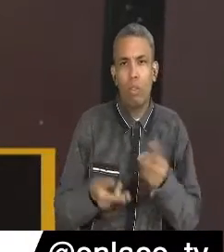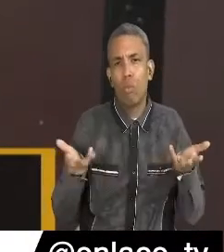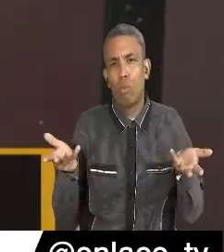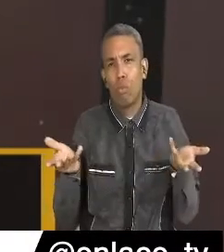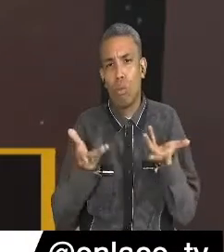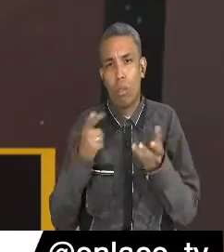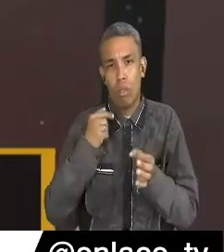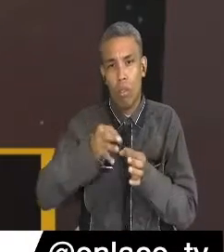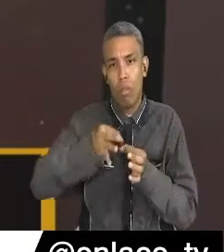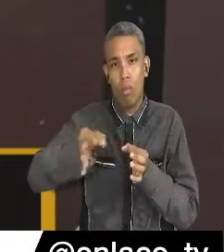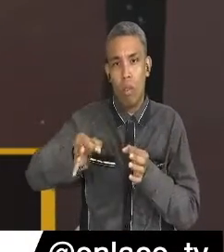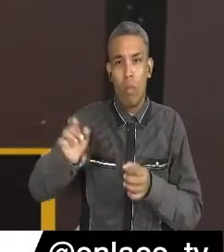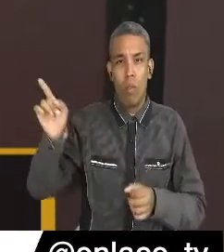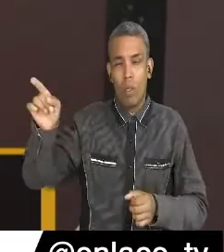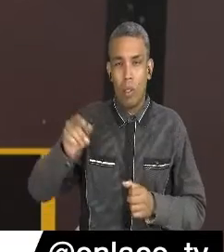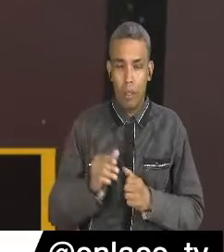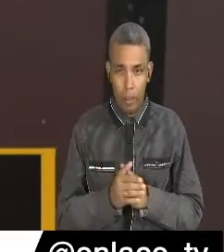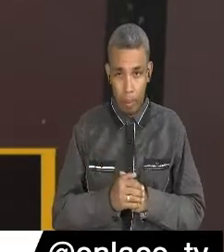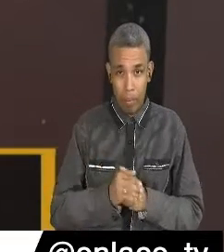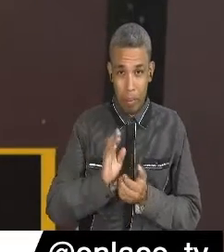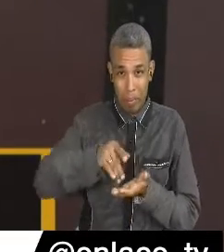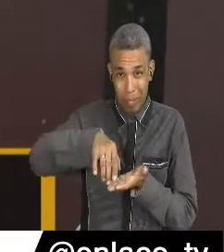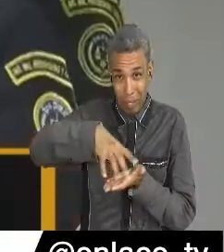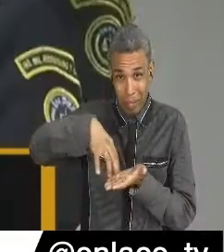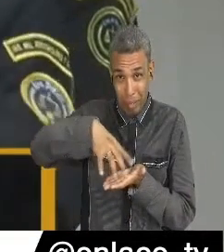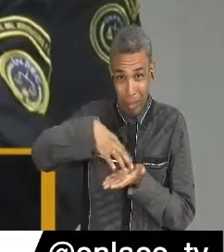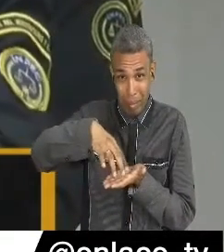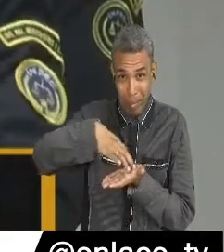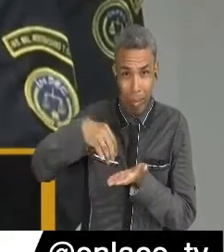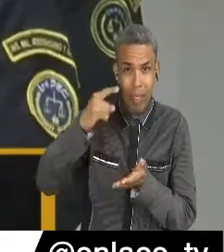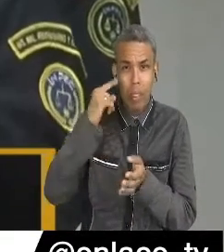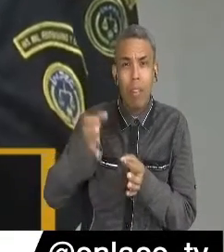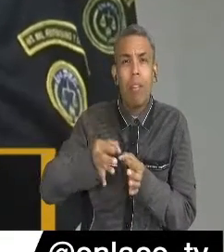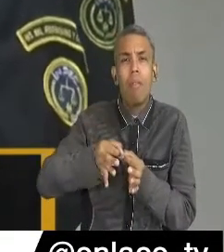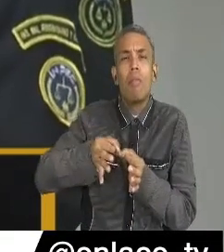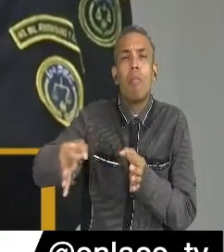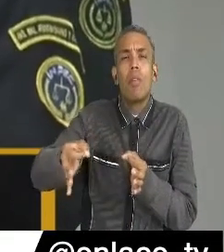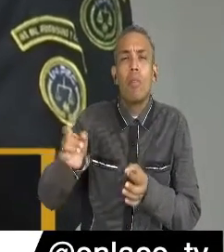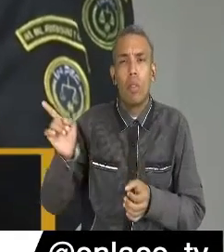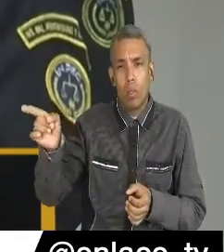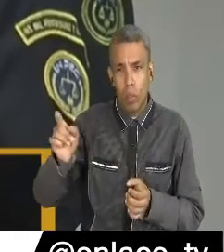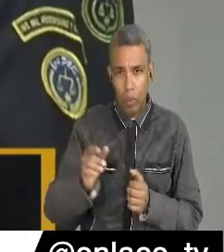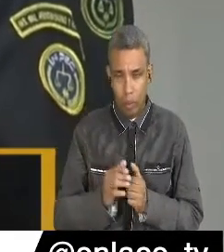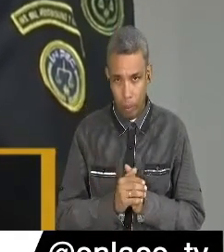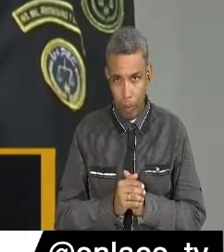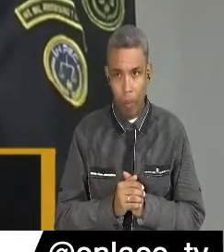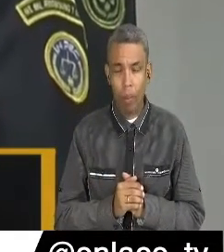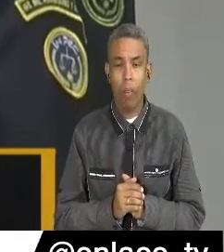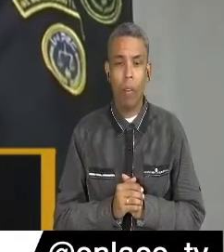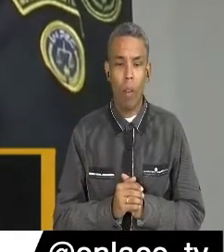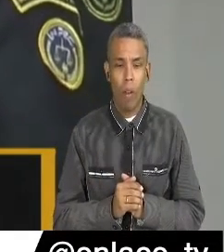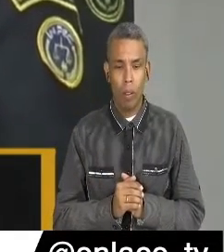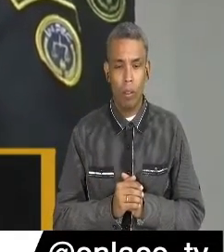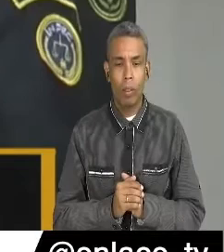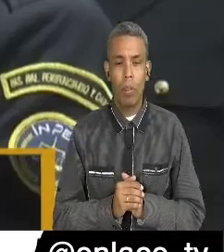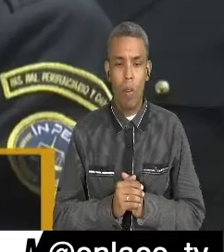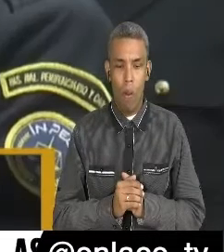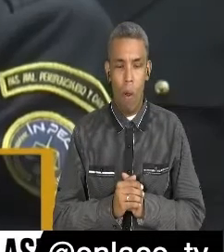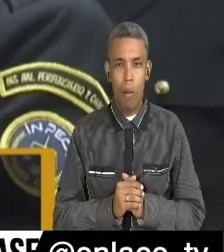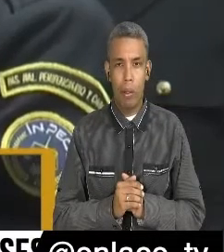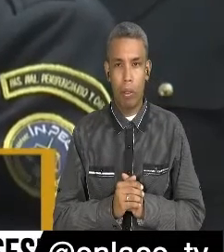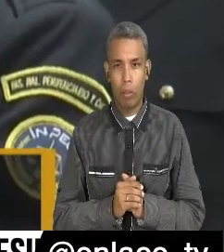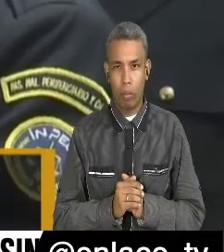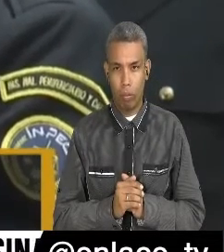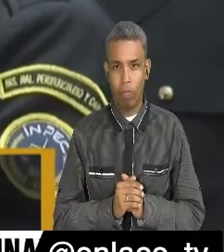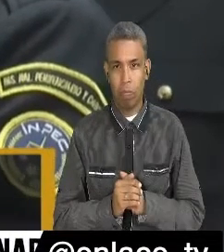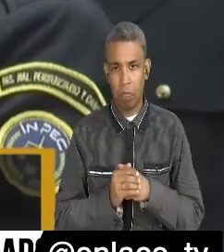primeras versiones indican que Rojas se habría quitado la vida ahorcándose, y estas primeras versiones provienen de miembros del INPEC